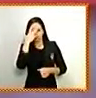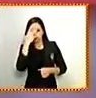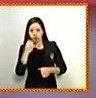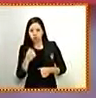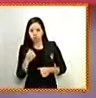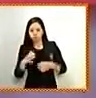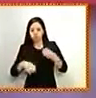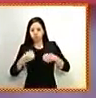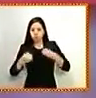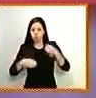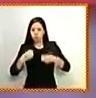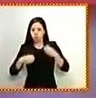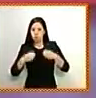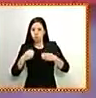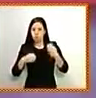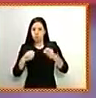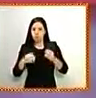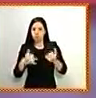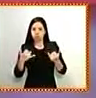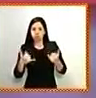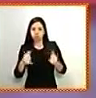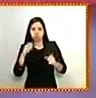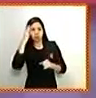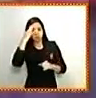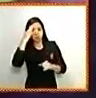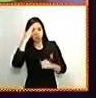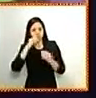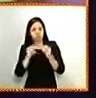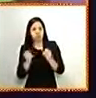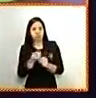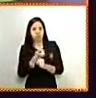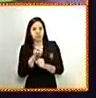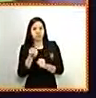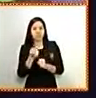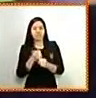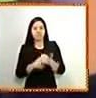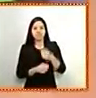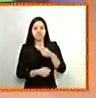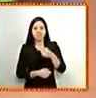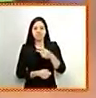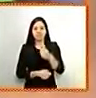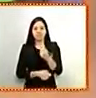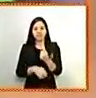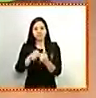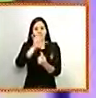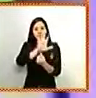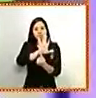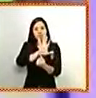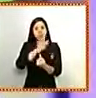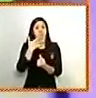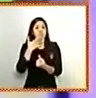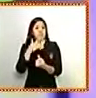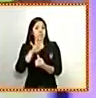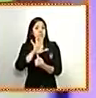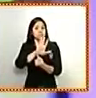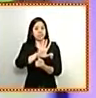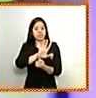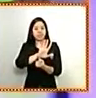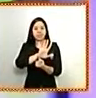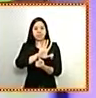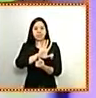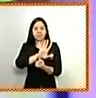ya están en movimiento y vamos a recibir el primer dígito. Y este es el 5, muchísima suerte, segundo